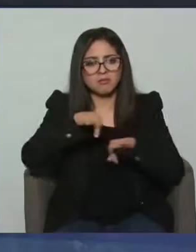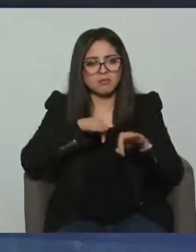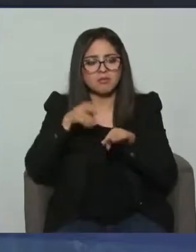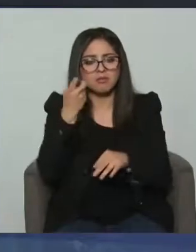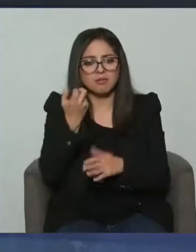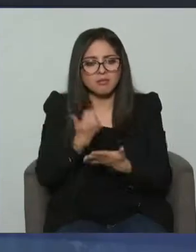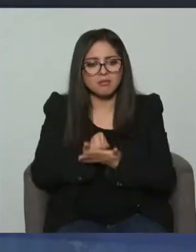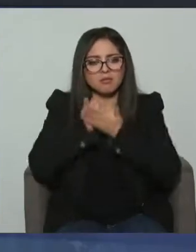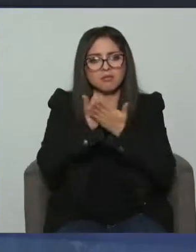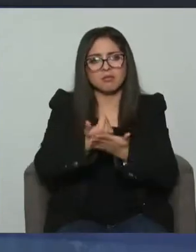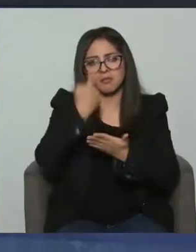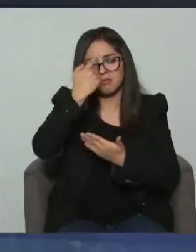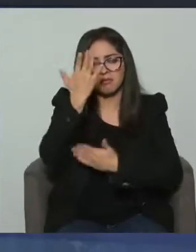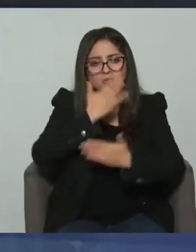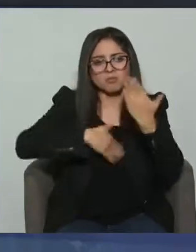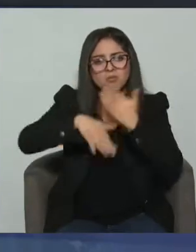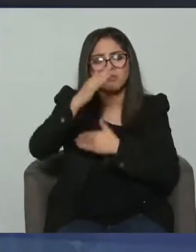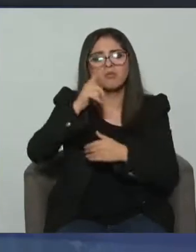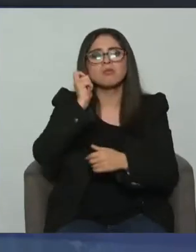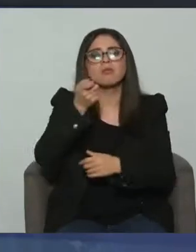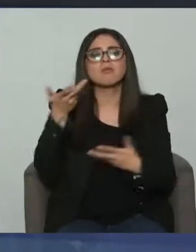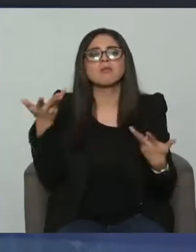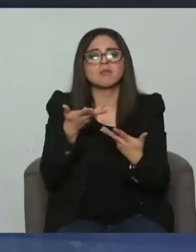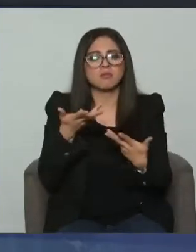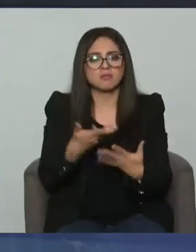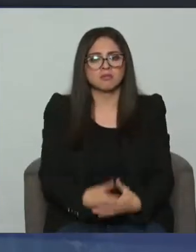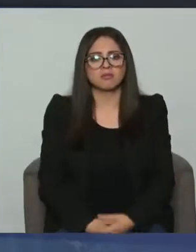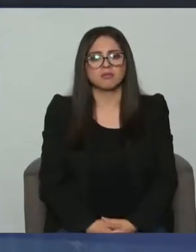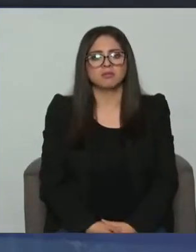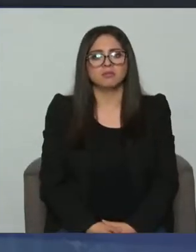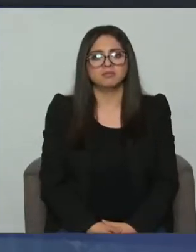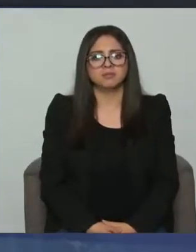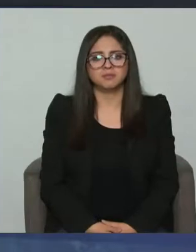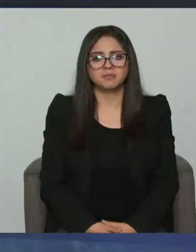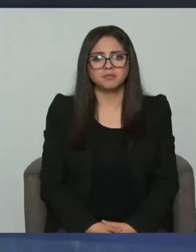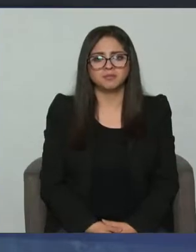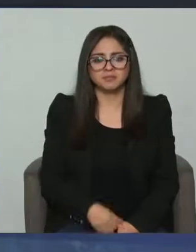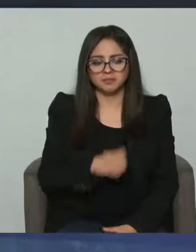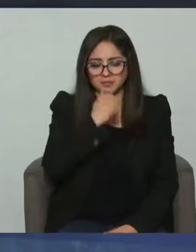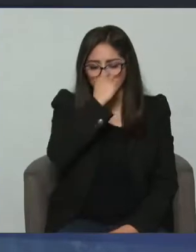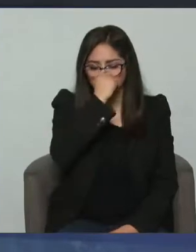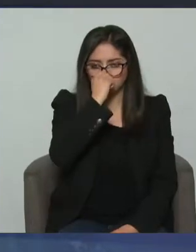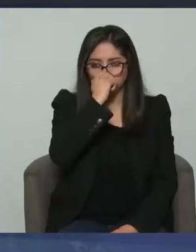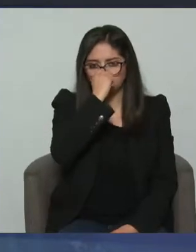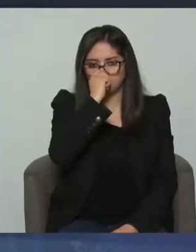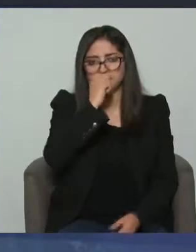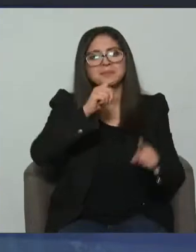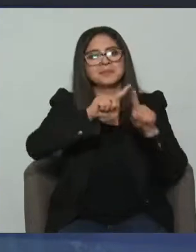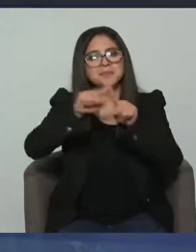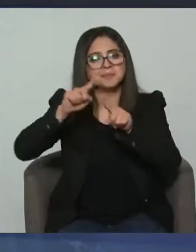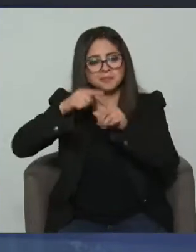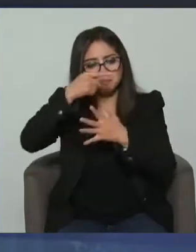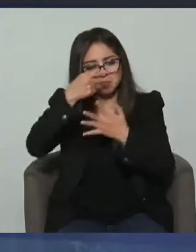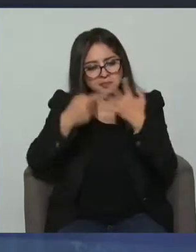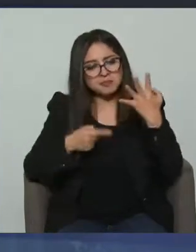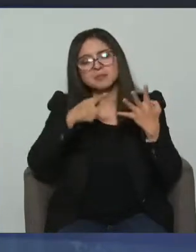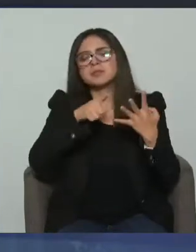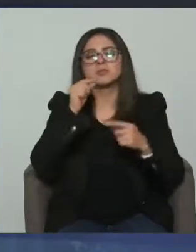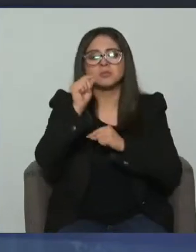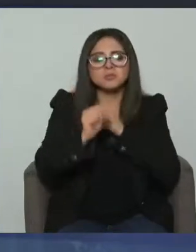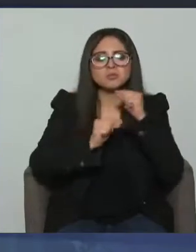públicas que vayan a favor de esto, en donde sean incluyentes todo, tenga que ver el gobierno, tenga que ver padres, madres, familias, sus familias y